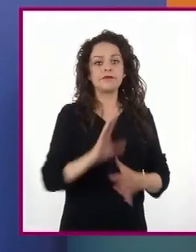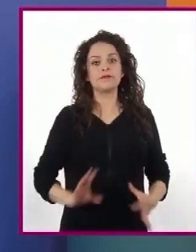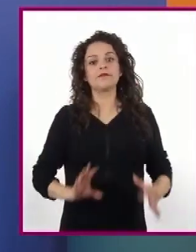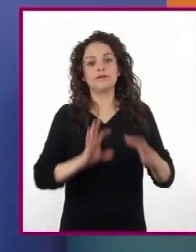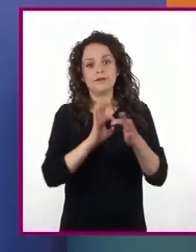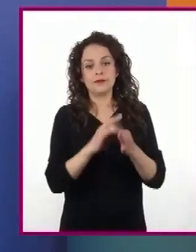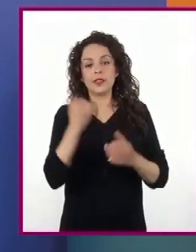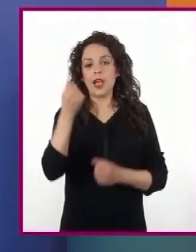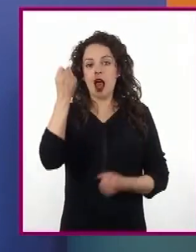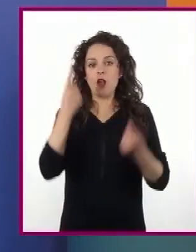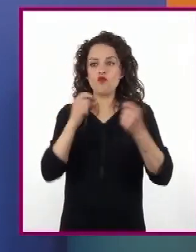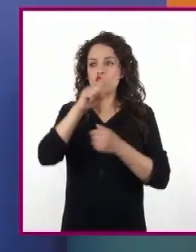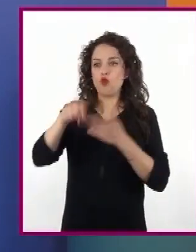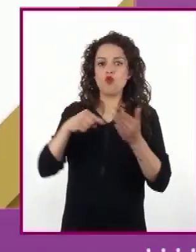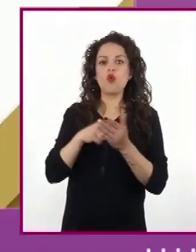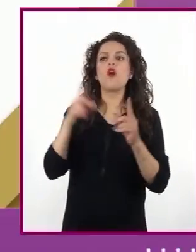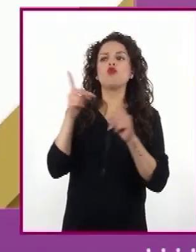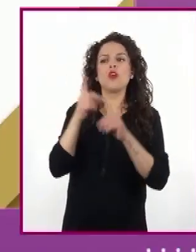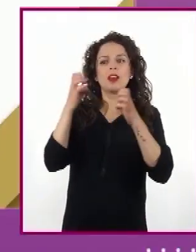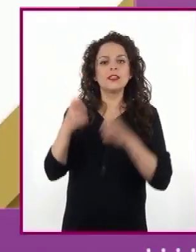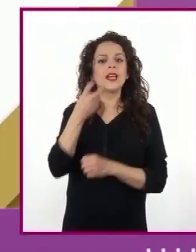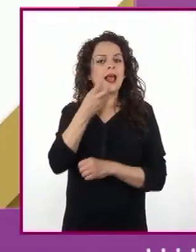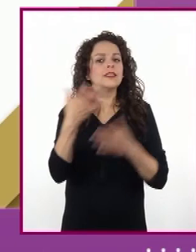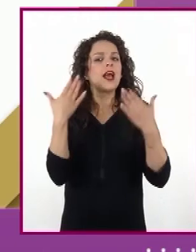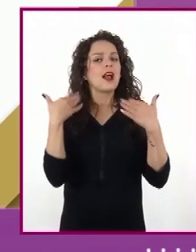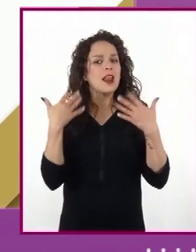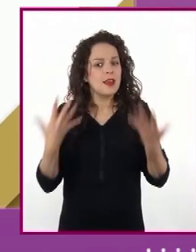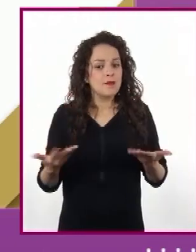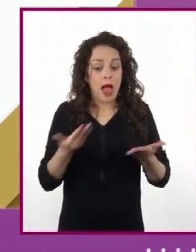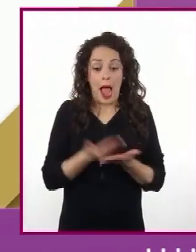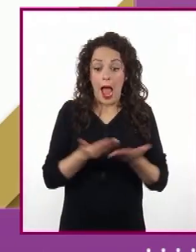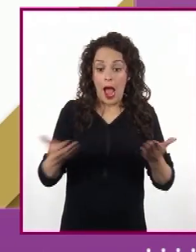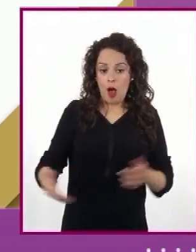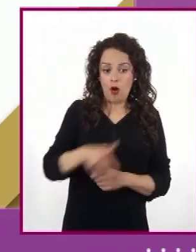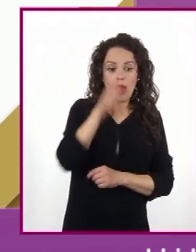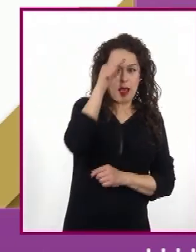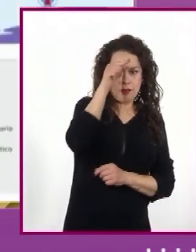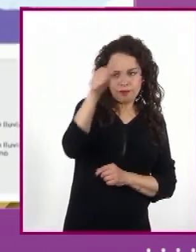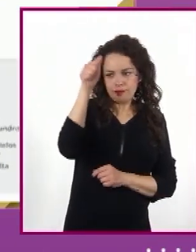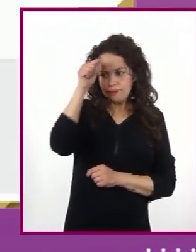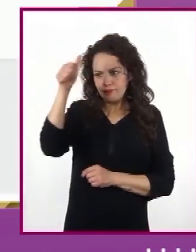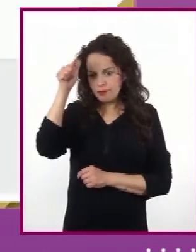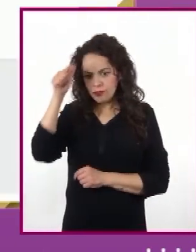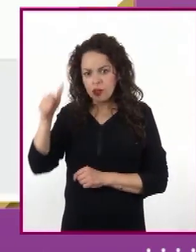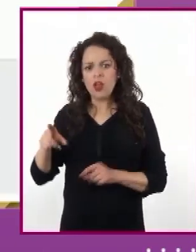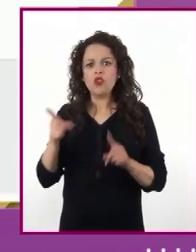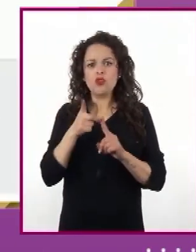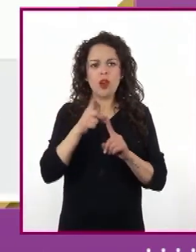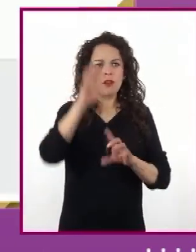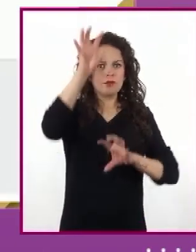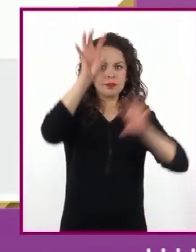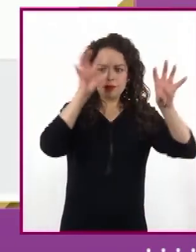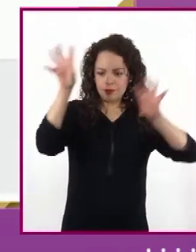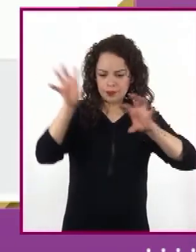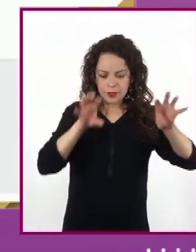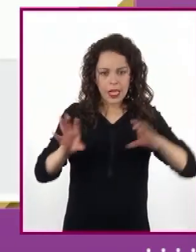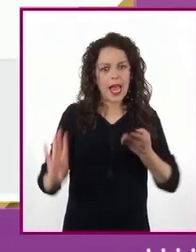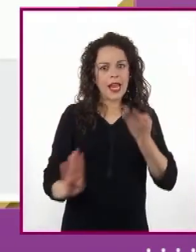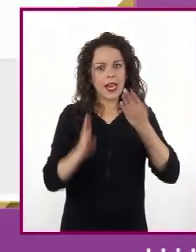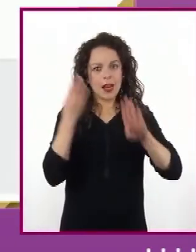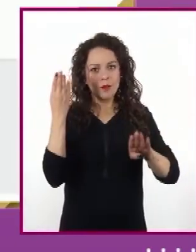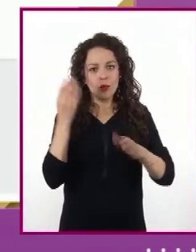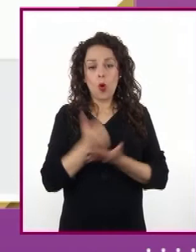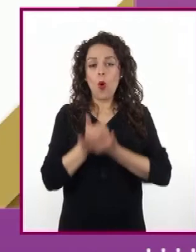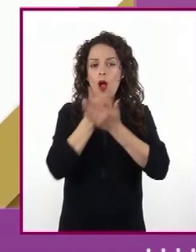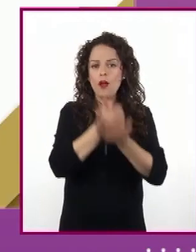y algunos lugares donde se localizan. Ahora distingamos cómo se distribuyen los climas en el mundo con la ayuda de